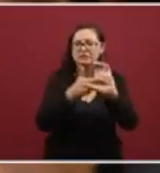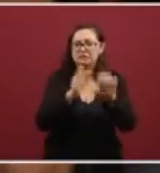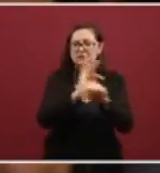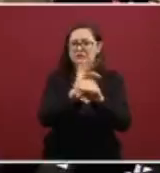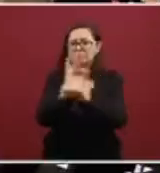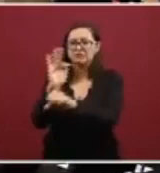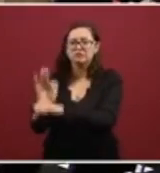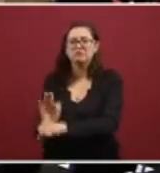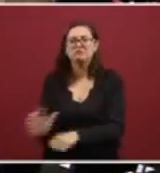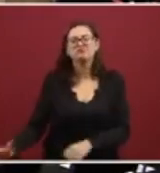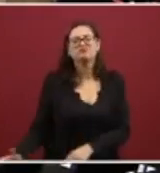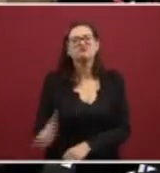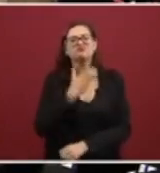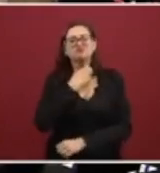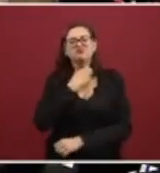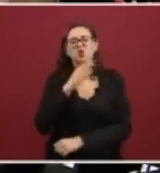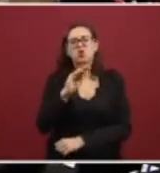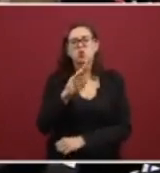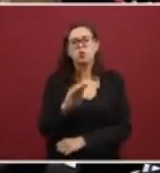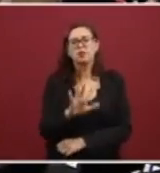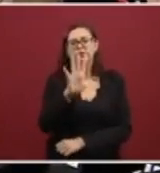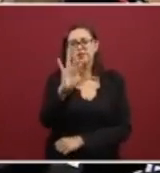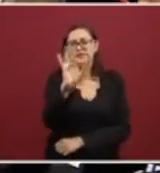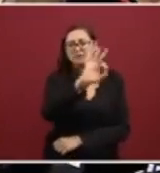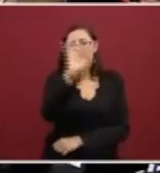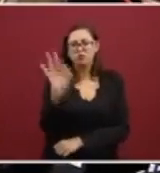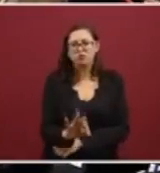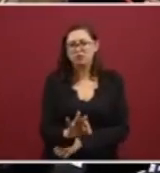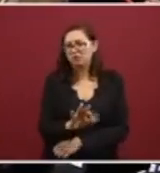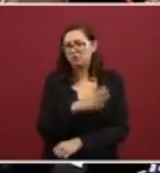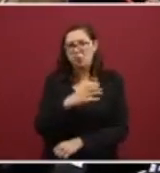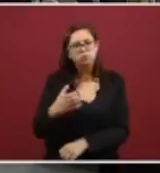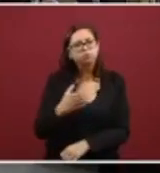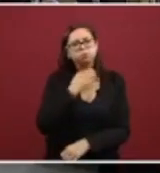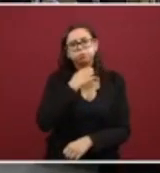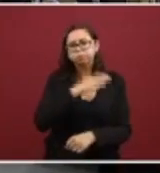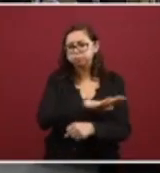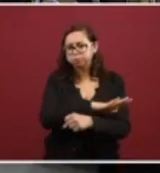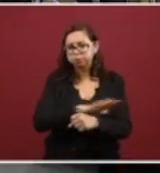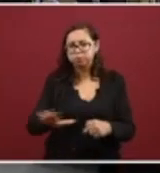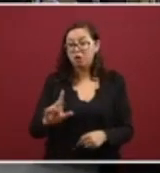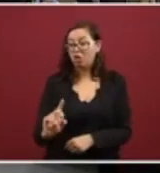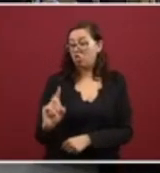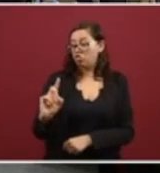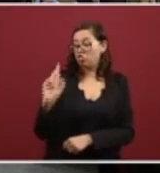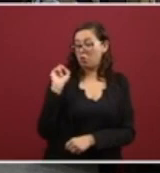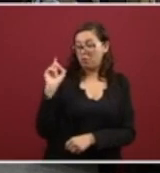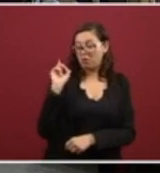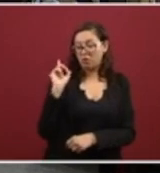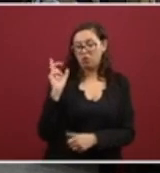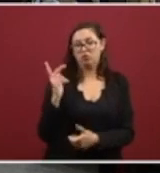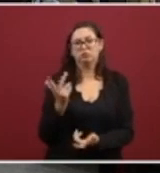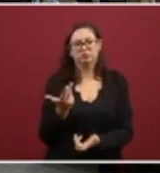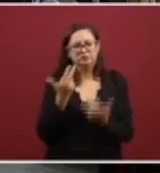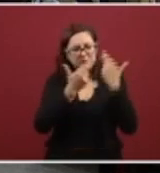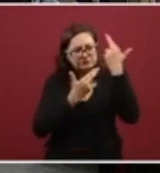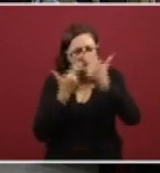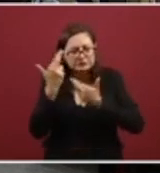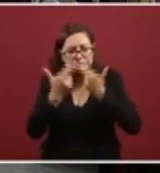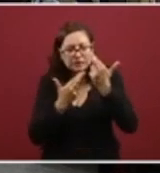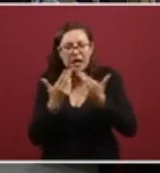al 95% de acuerdo al domingo o a lo que pudimos revisar el domingo y lunes. ¿Qué es lo que